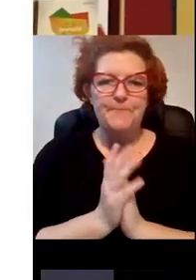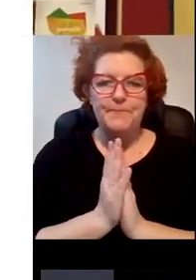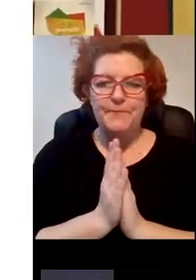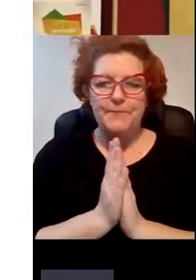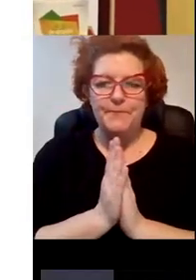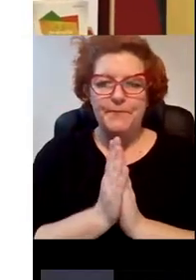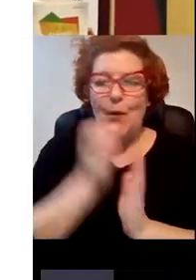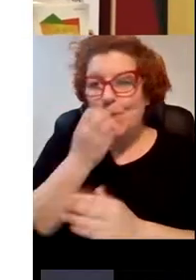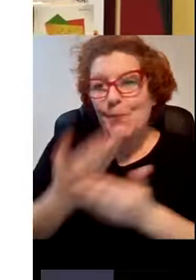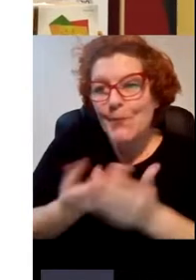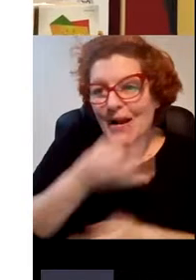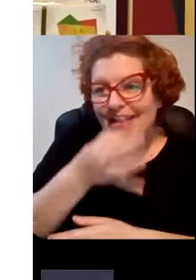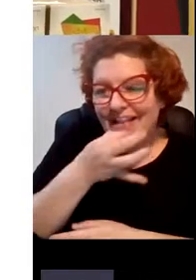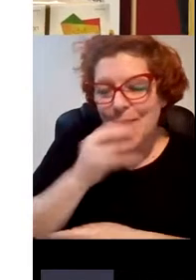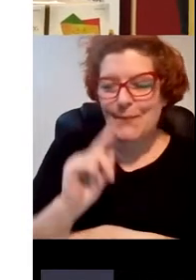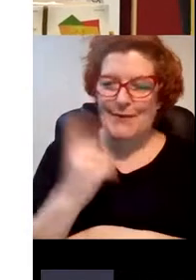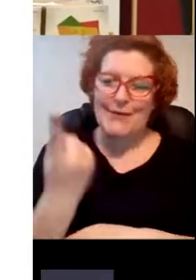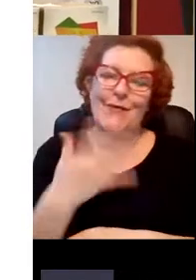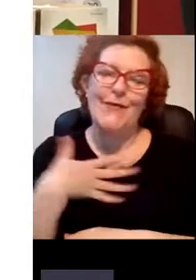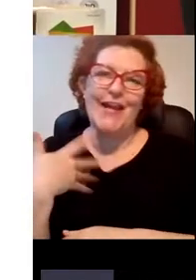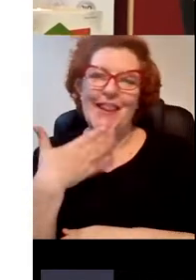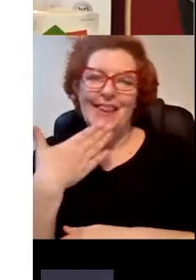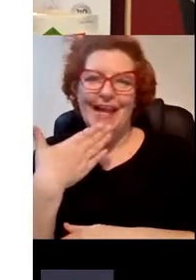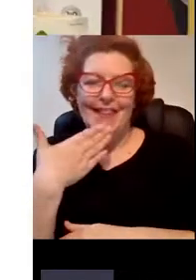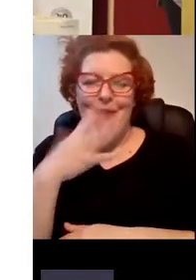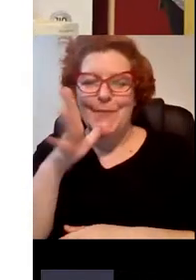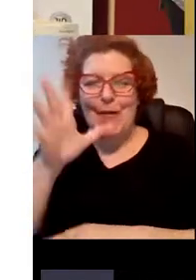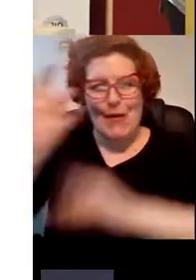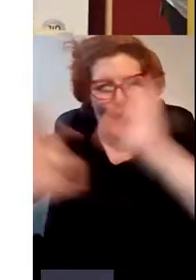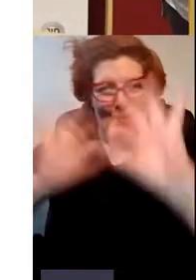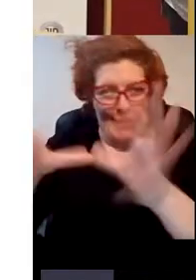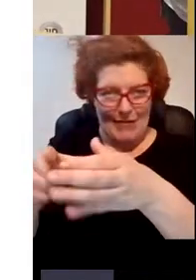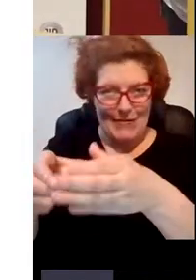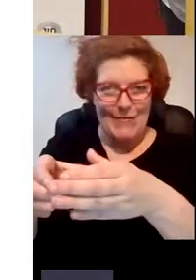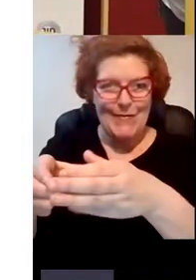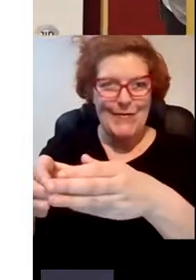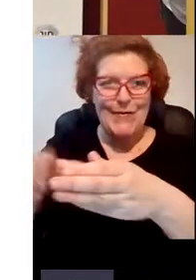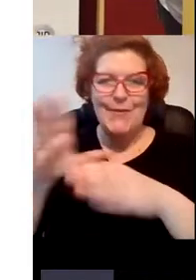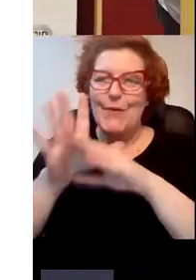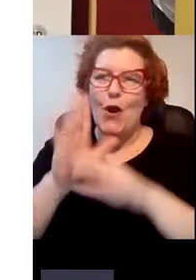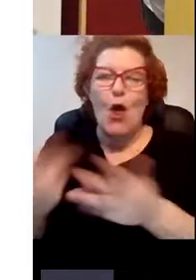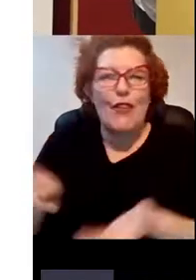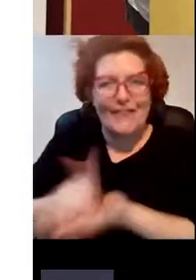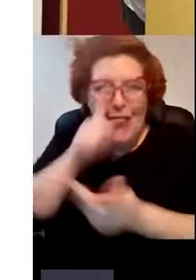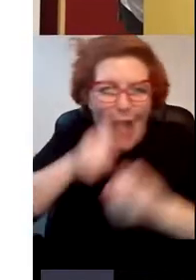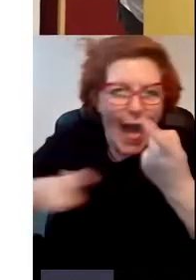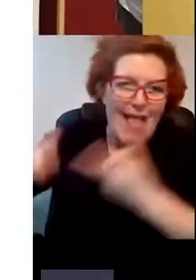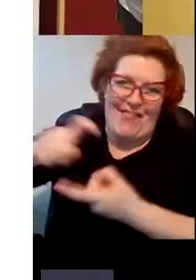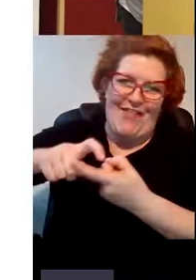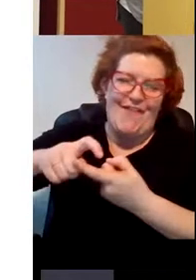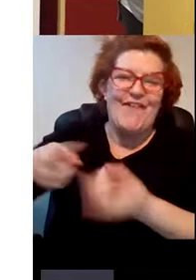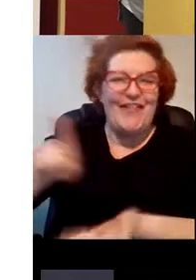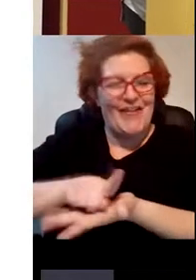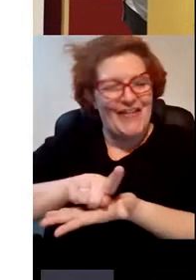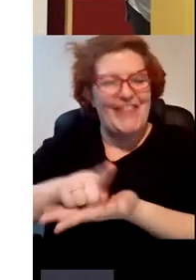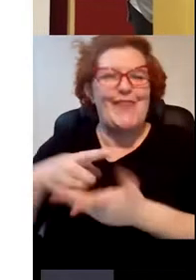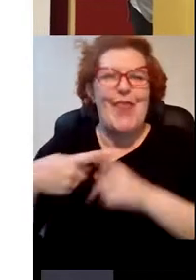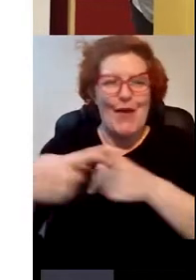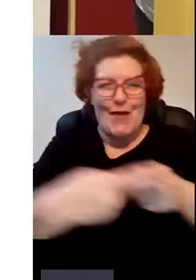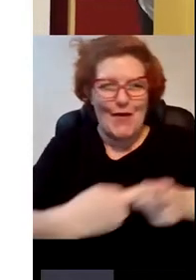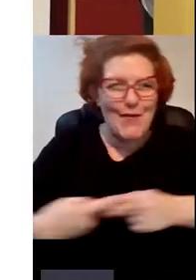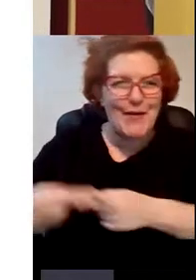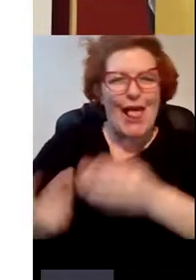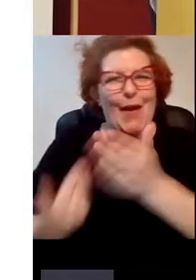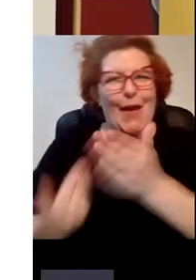Buenas tardes. Lo primero, me gustaría agradecer a los organizadores que un año más podamos estar aquí compartiendo estas